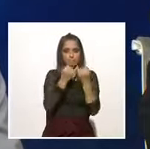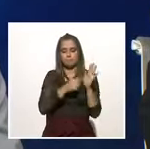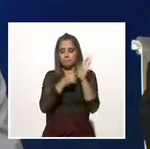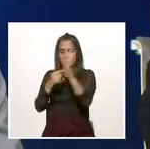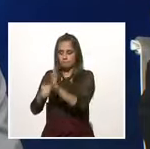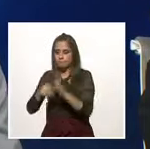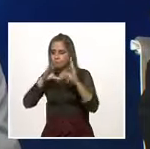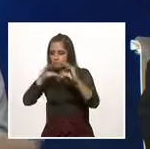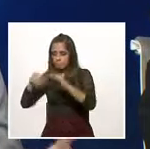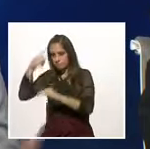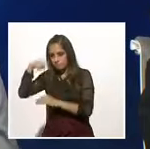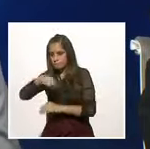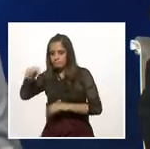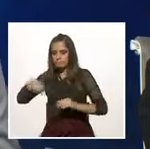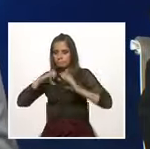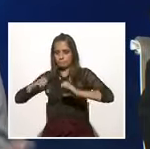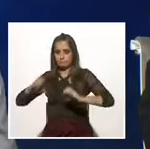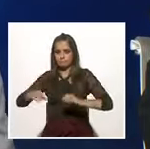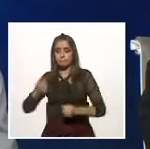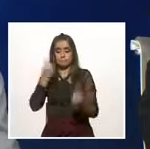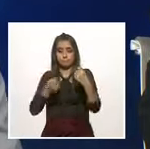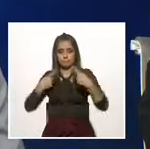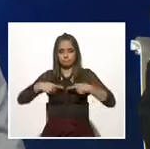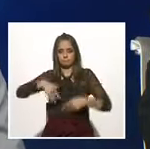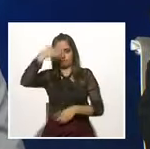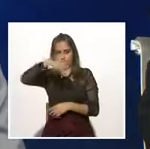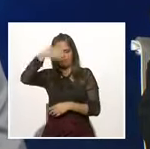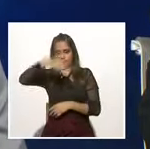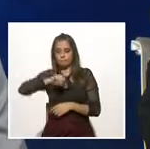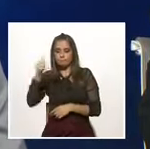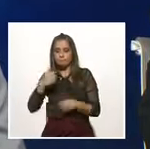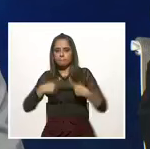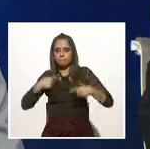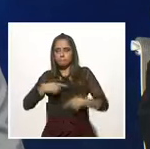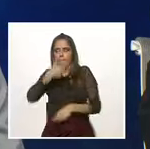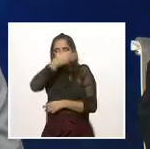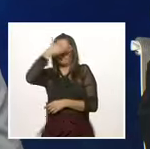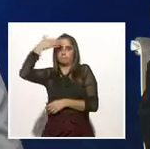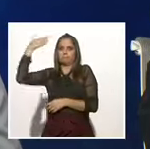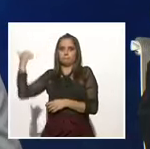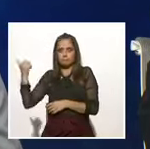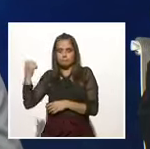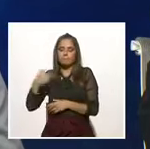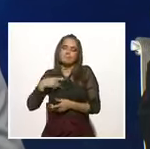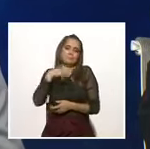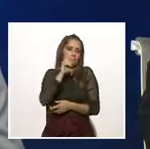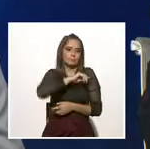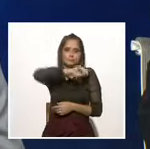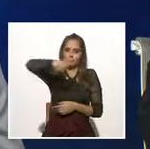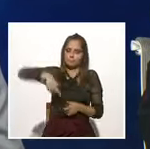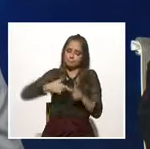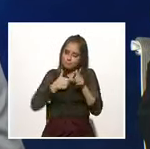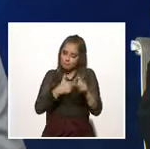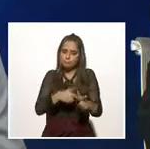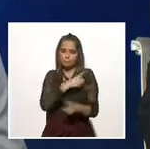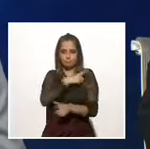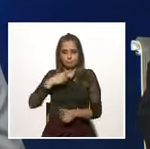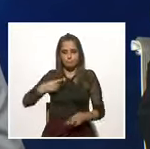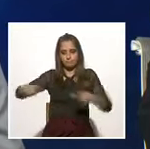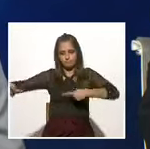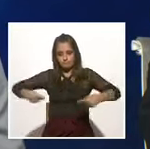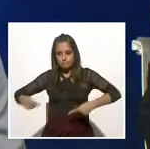día. Entonces, hay gente que está más preparada que otras, pero en general el trabajo que se hace continuo, ¿no? Buscando que todos